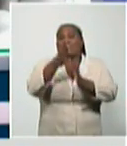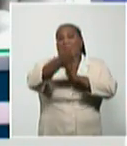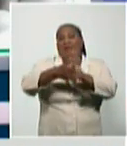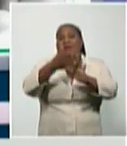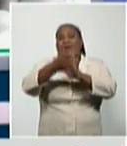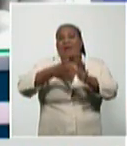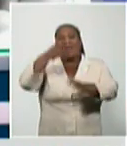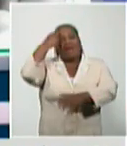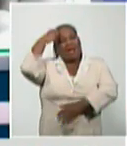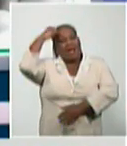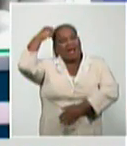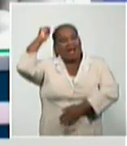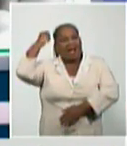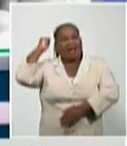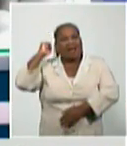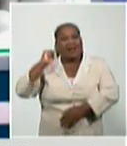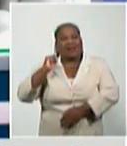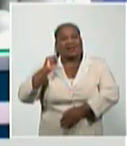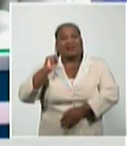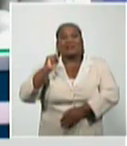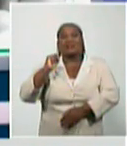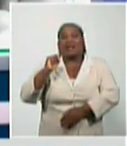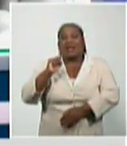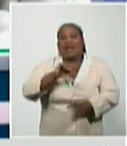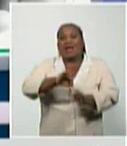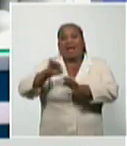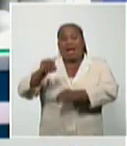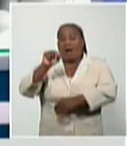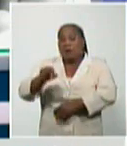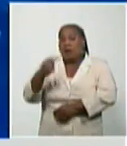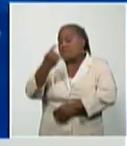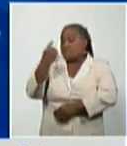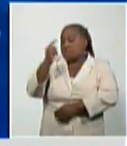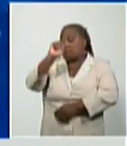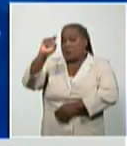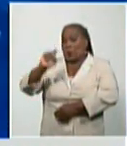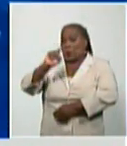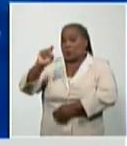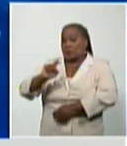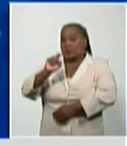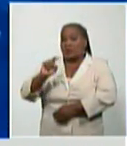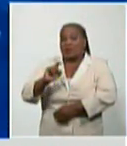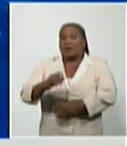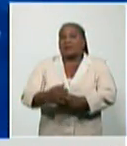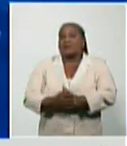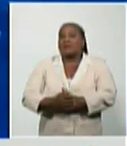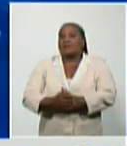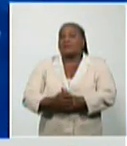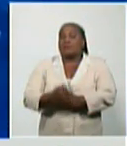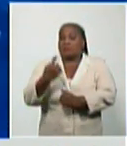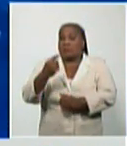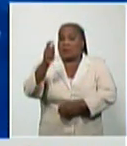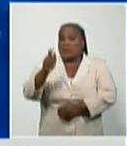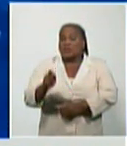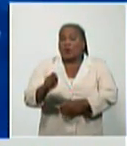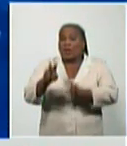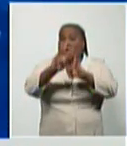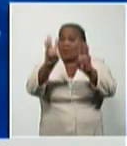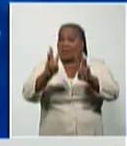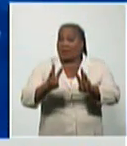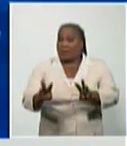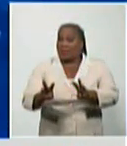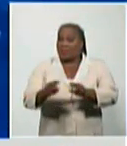Ania Reigada. Y ahora sí, doctor, vamos con la primera pregunta. La primera pregunta de un usuario en redes sociales: